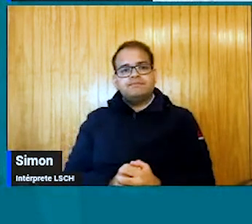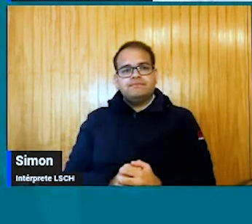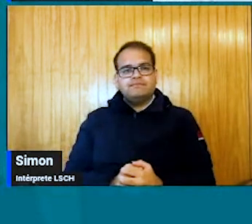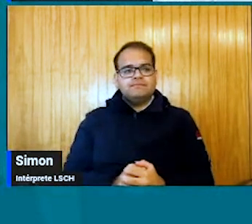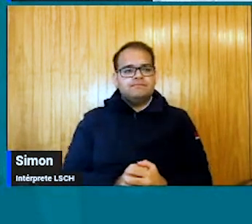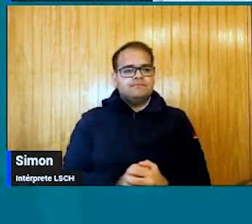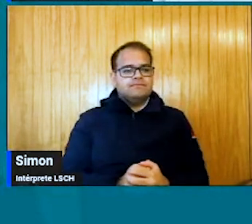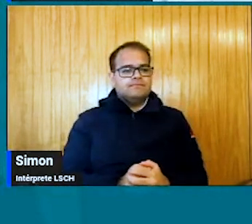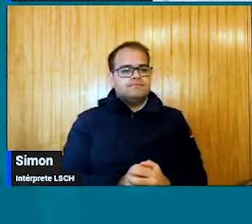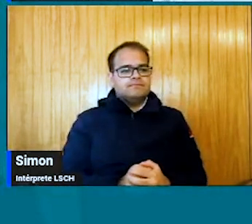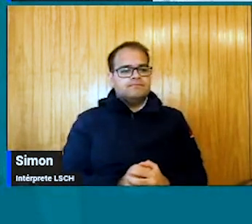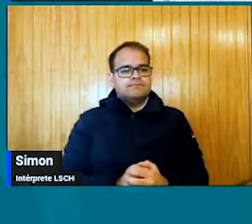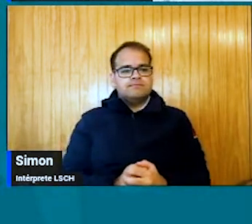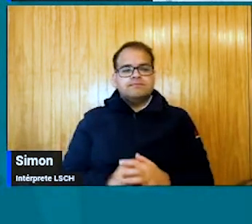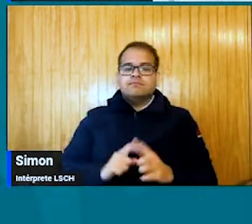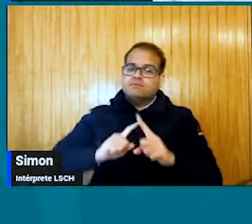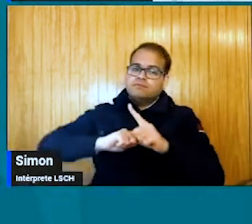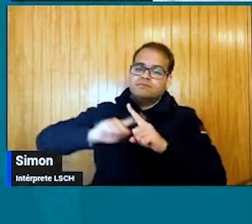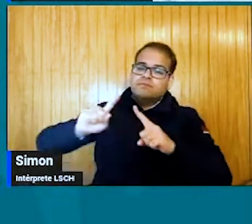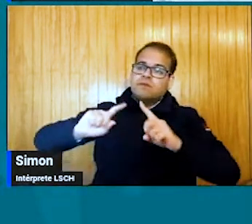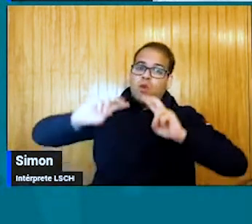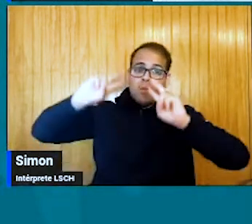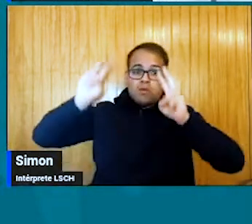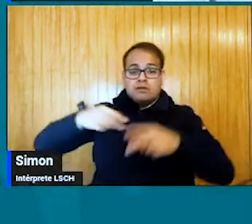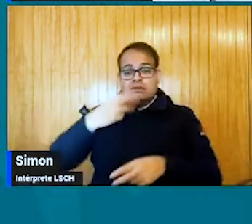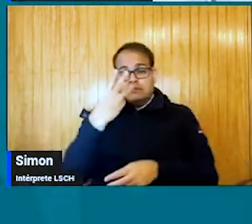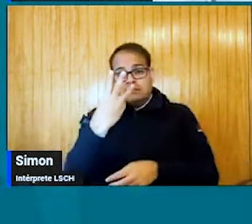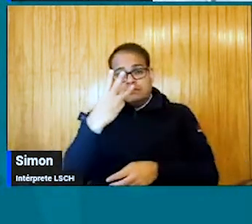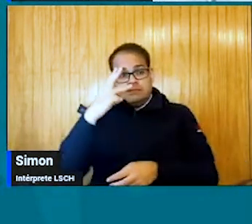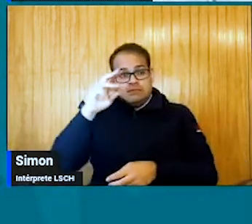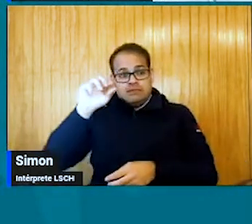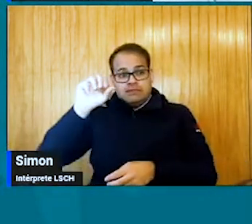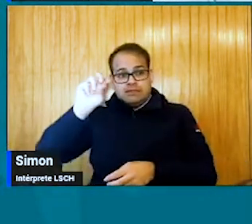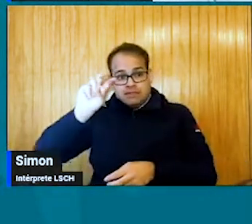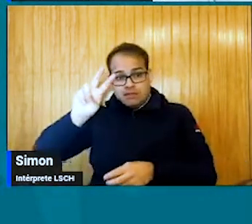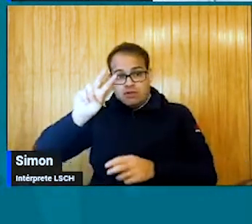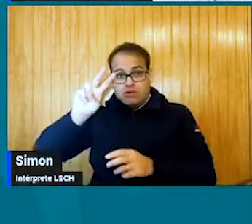Y está prohibido usarlas a más de 32 kilómetros por hora.